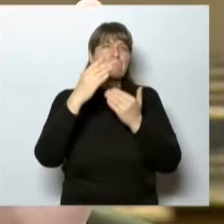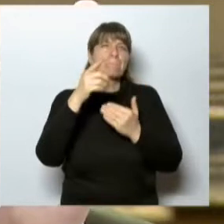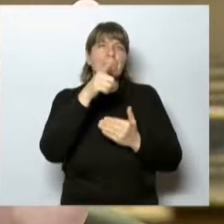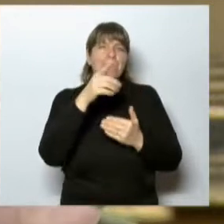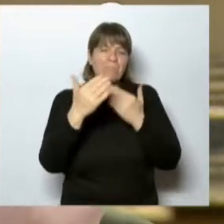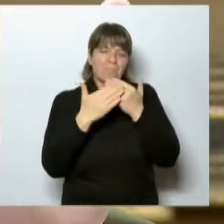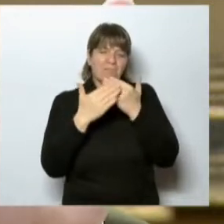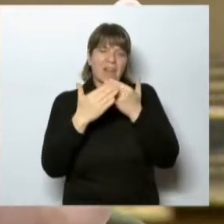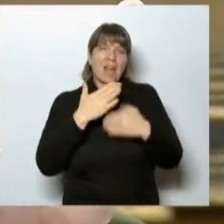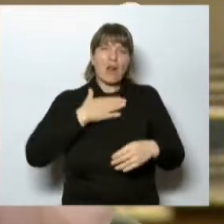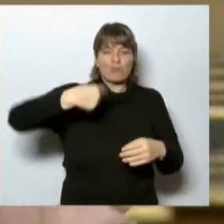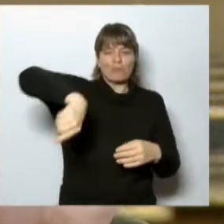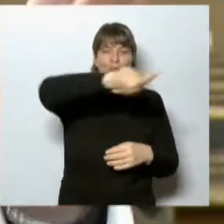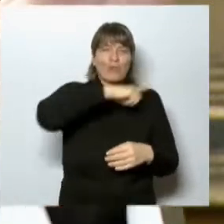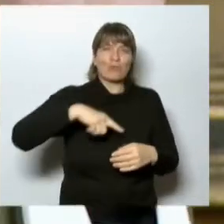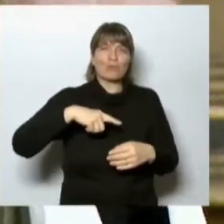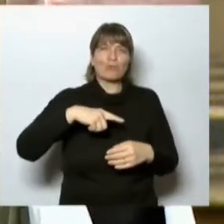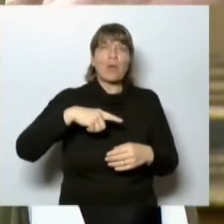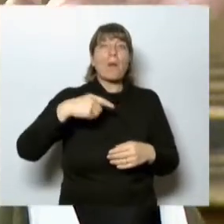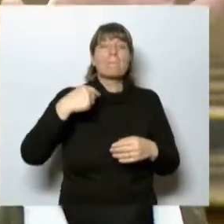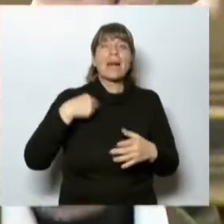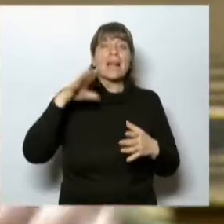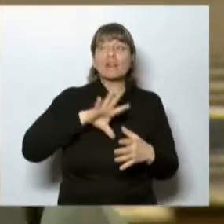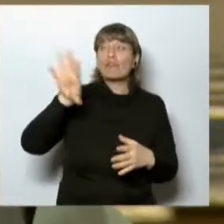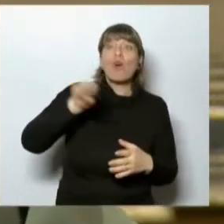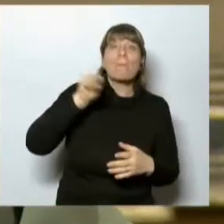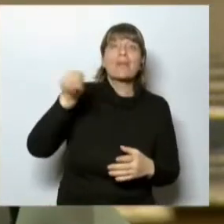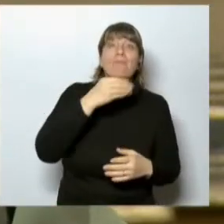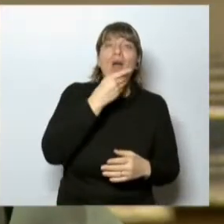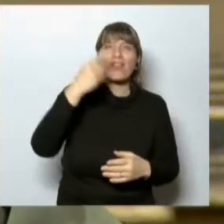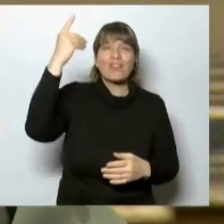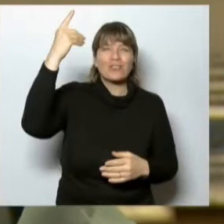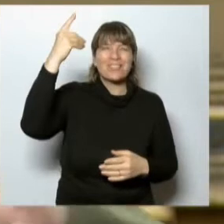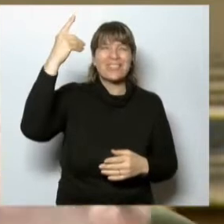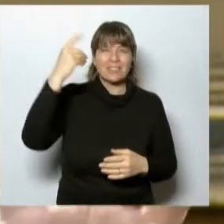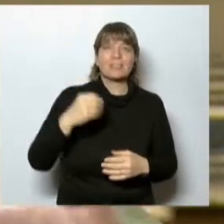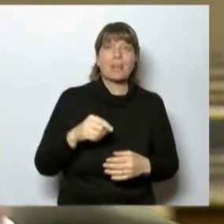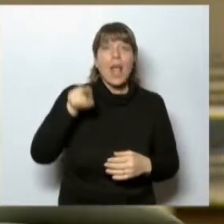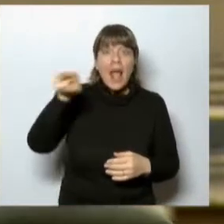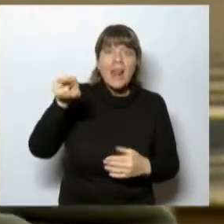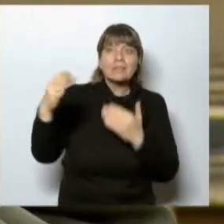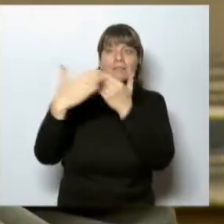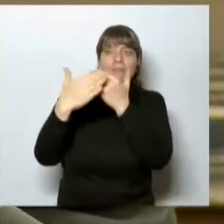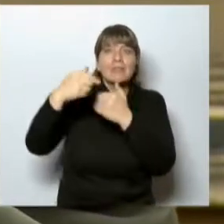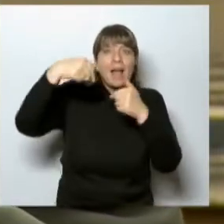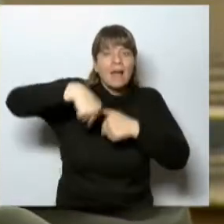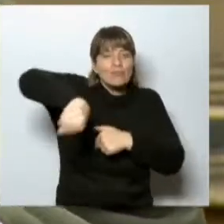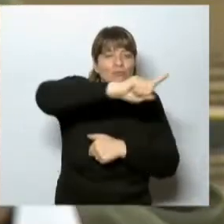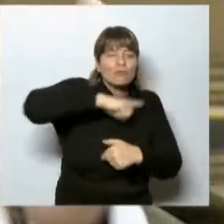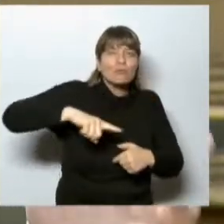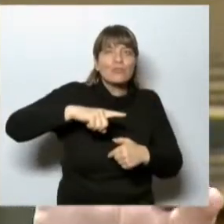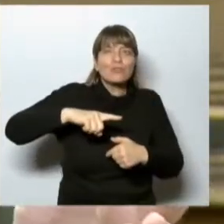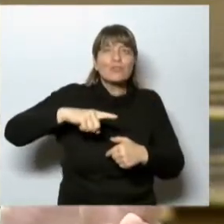que nosotros vayamos a la semejanza de Dios. Él se acerca para